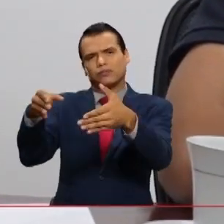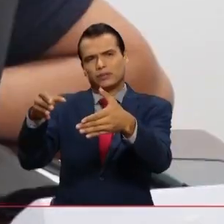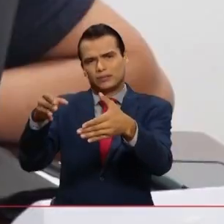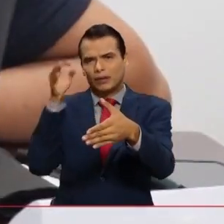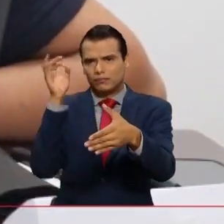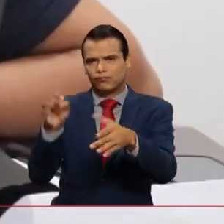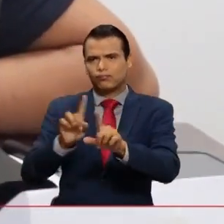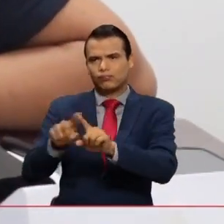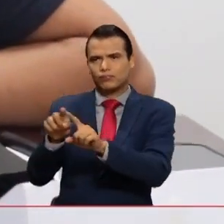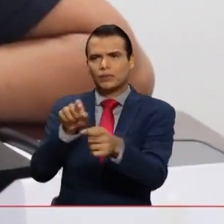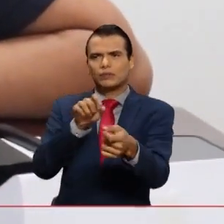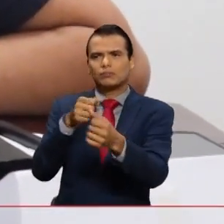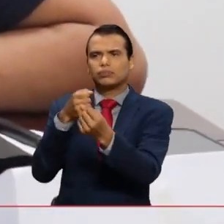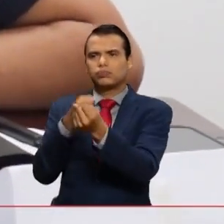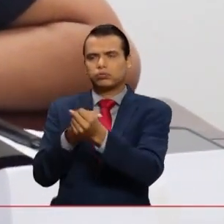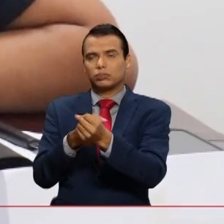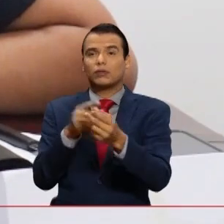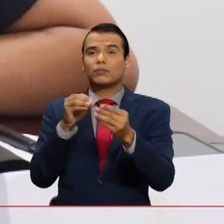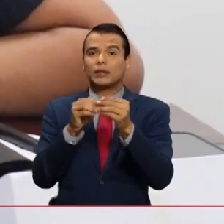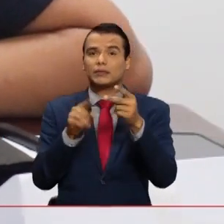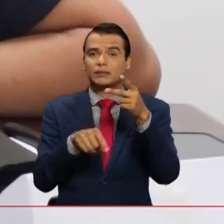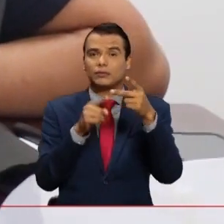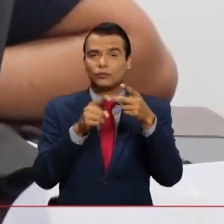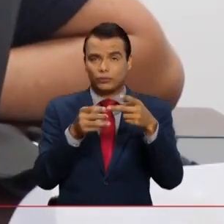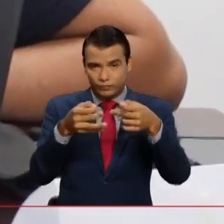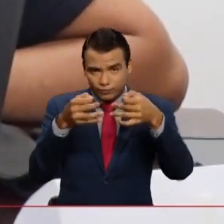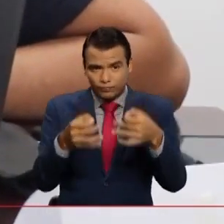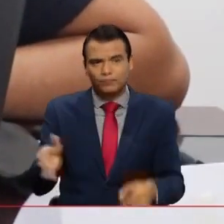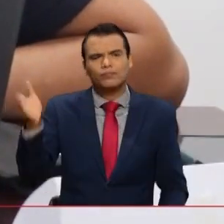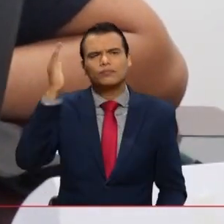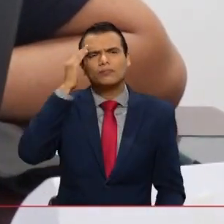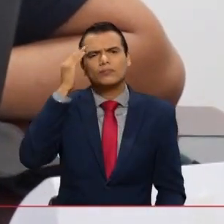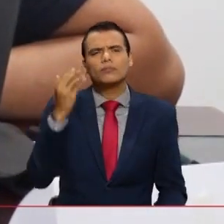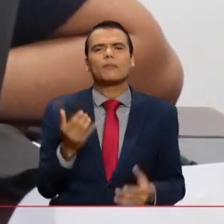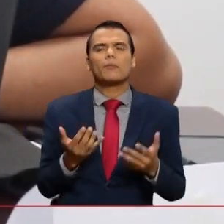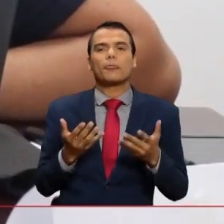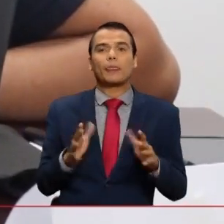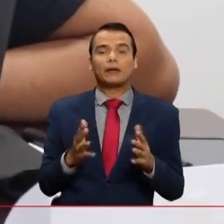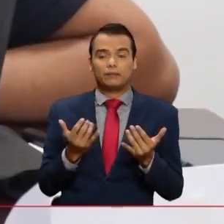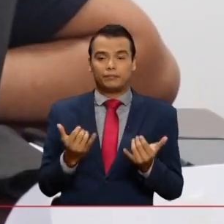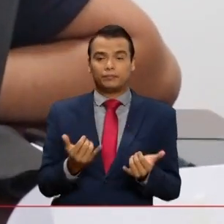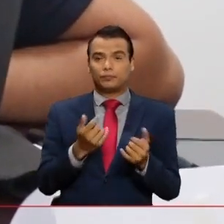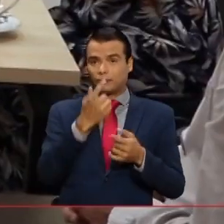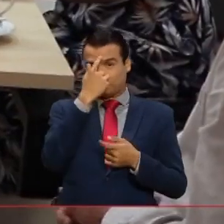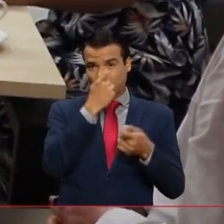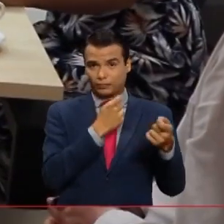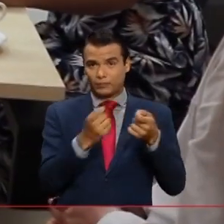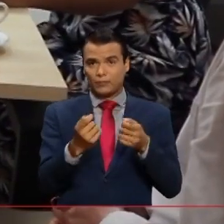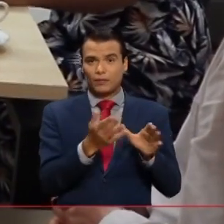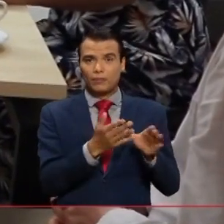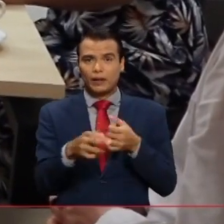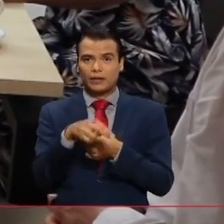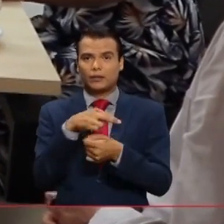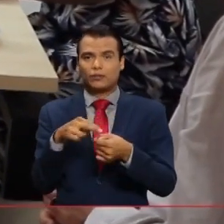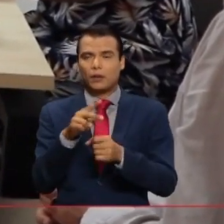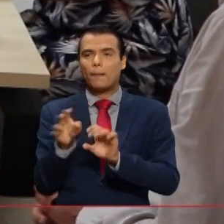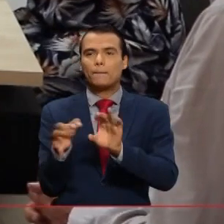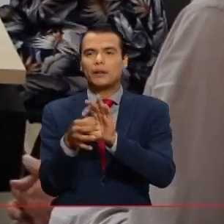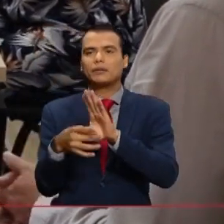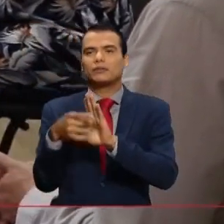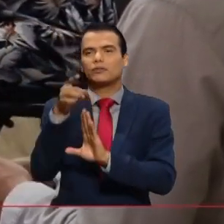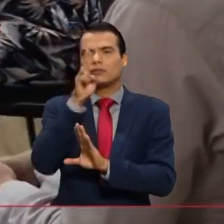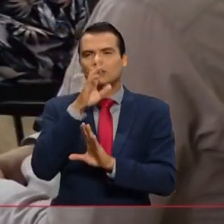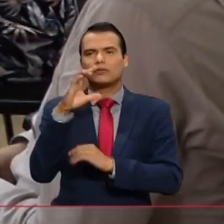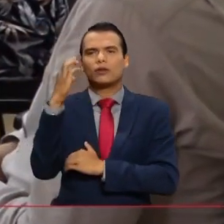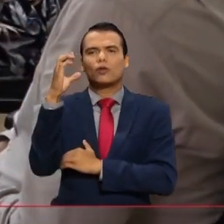muchas de las inversiones. Y lo segundo que quiero destacar es que logramos integrar este plan estratégico regional con el Plan Nacional de Desarrollo.